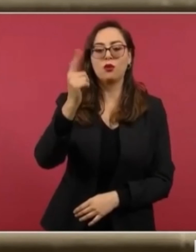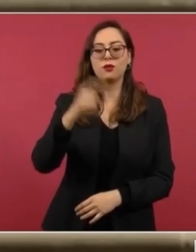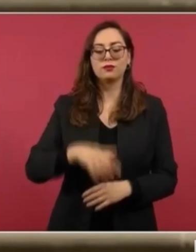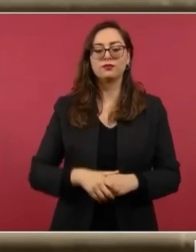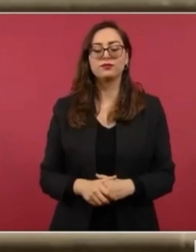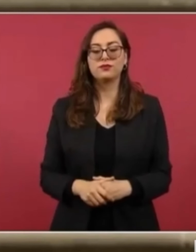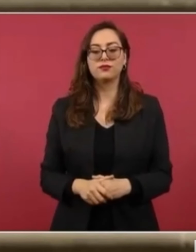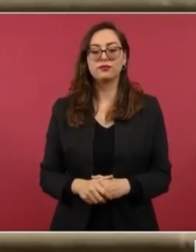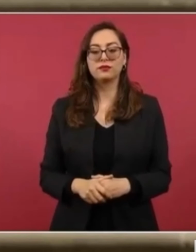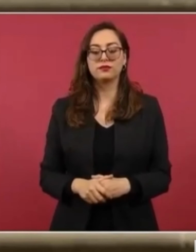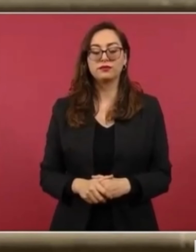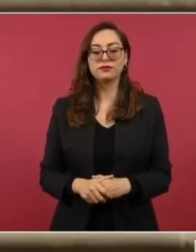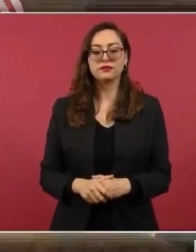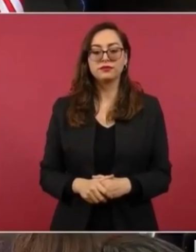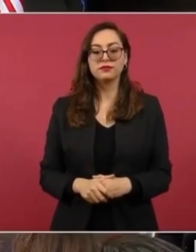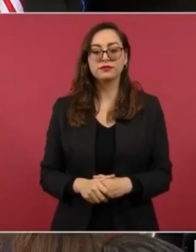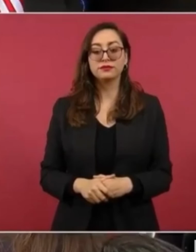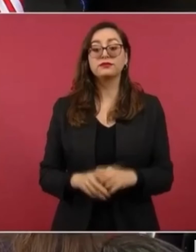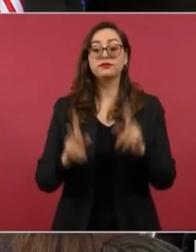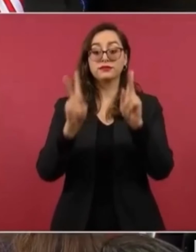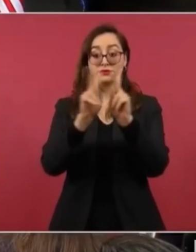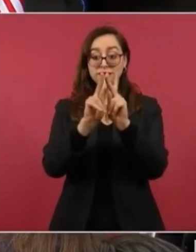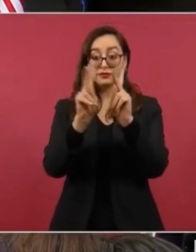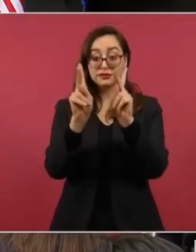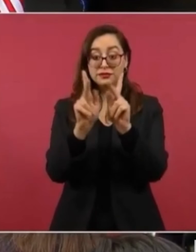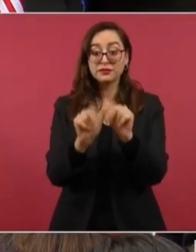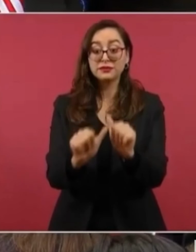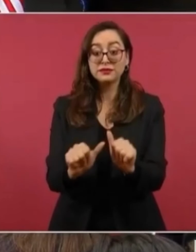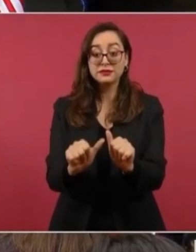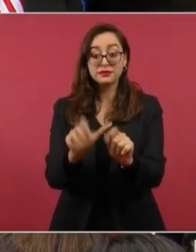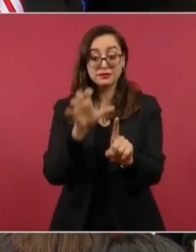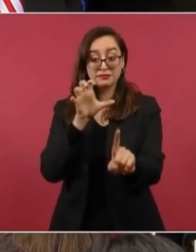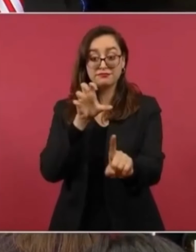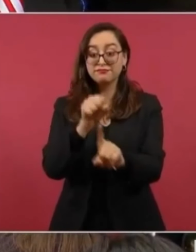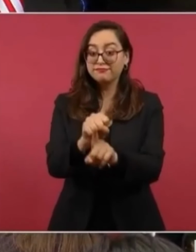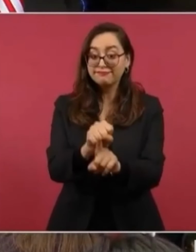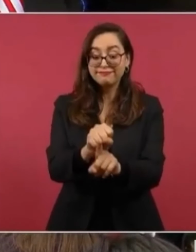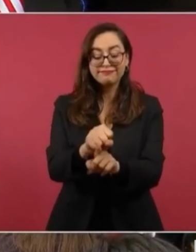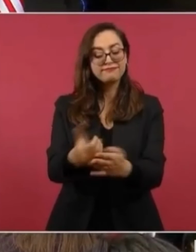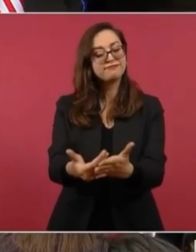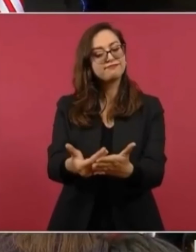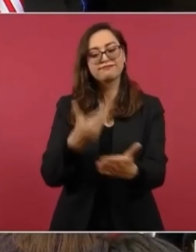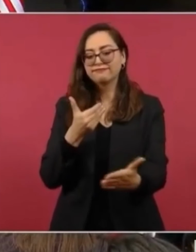La paz es fruto de la justicia.